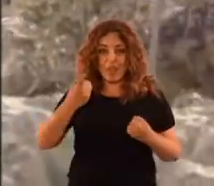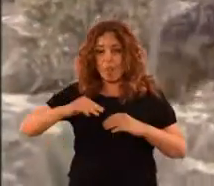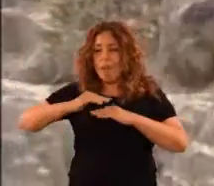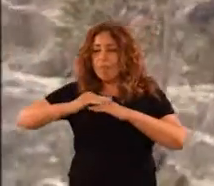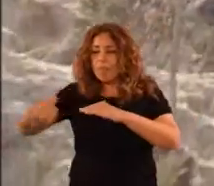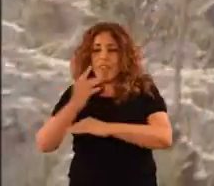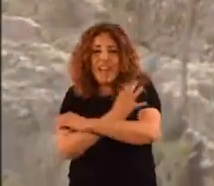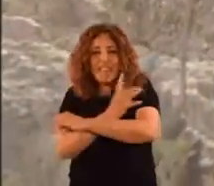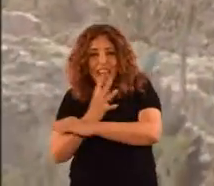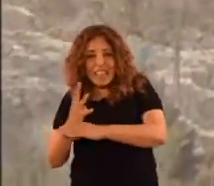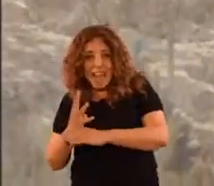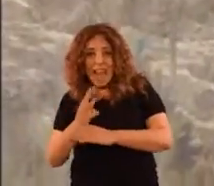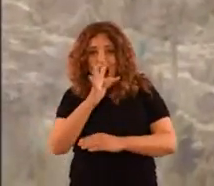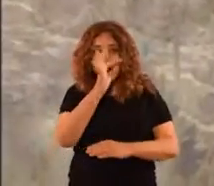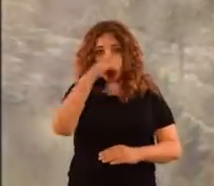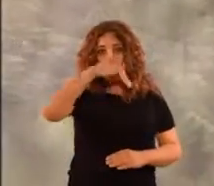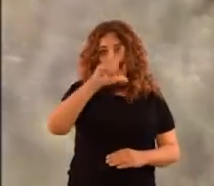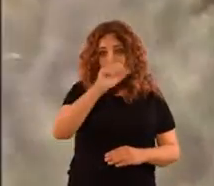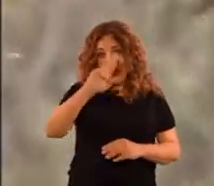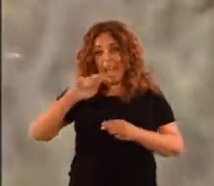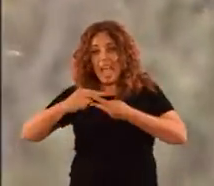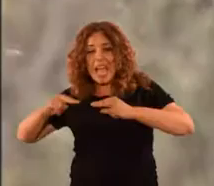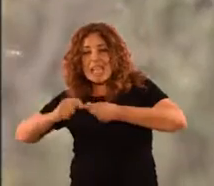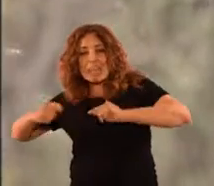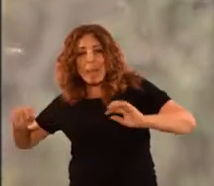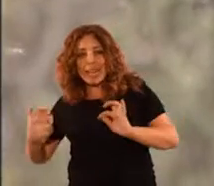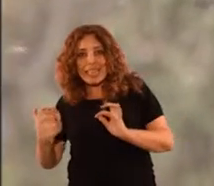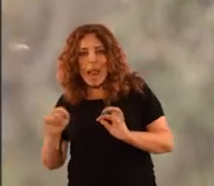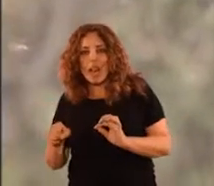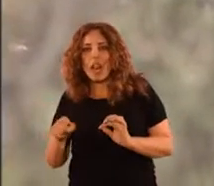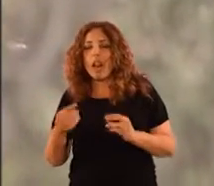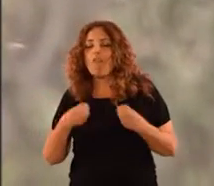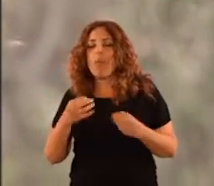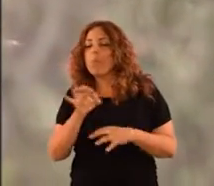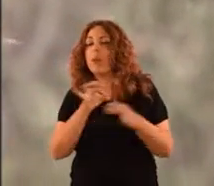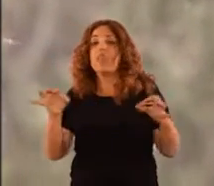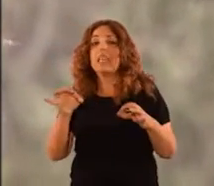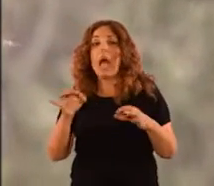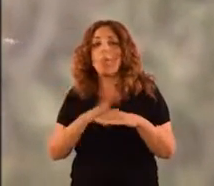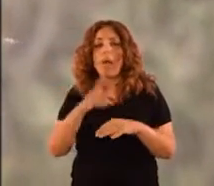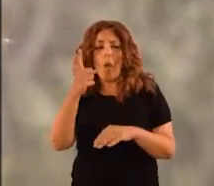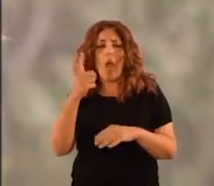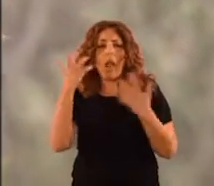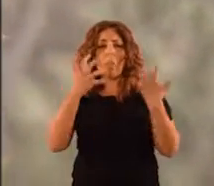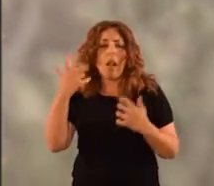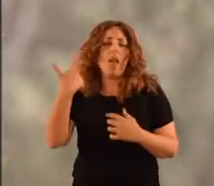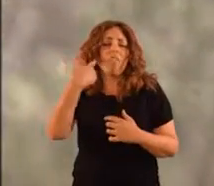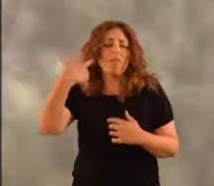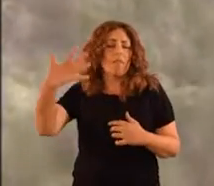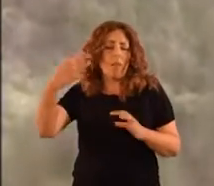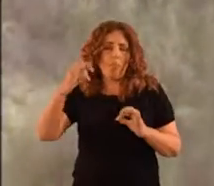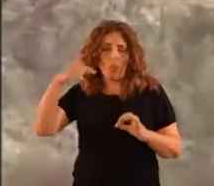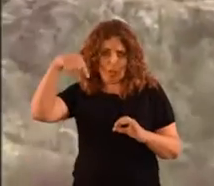el ralo paisaje vegetal de tomillares y espartales constituyen el hábitat idóneo para una de las especies más emblemáticas